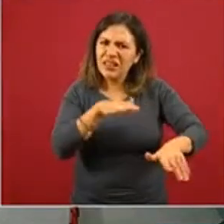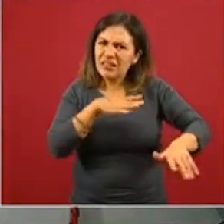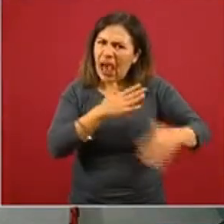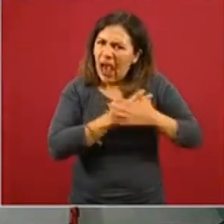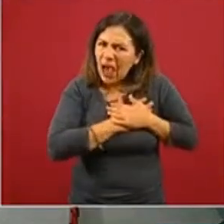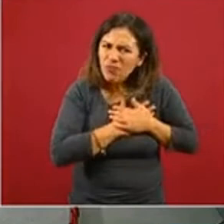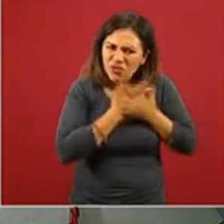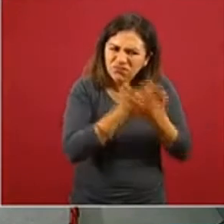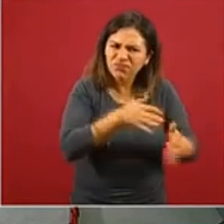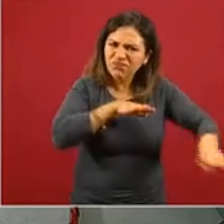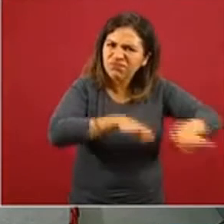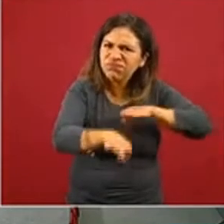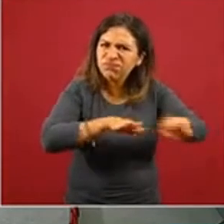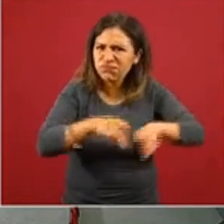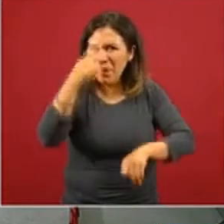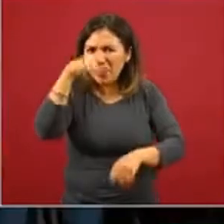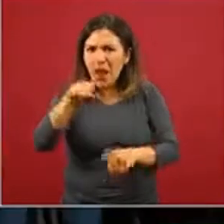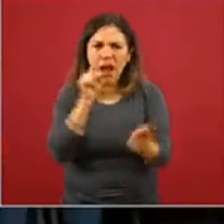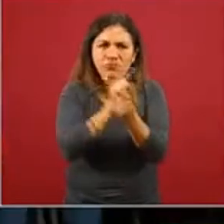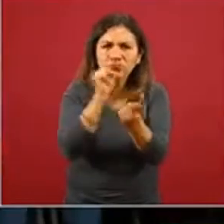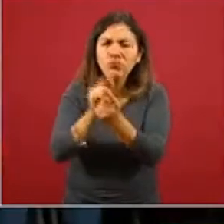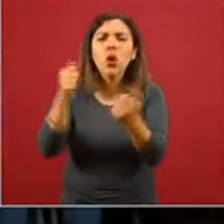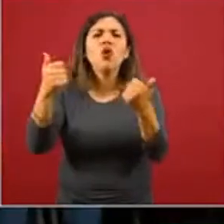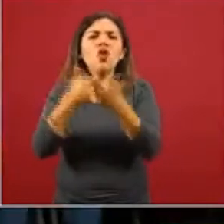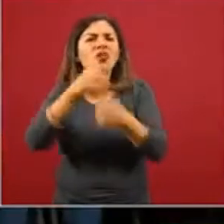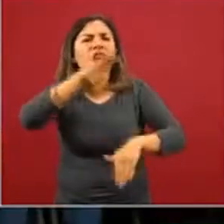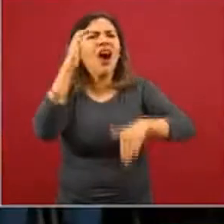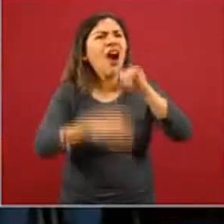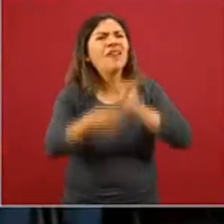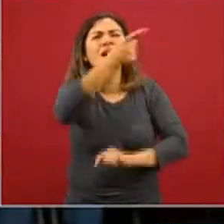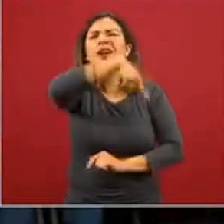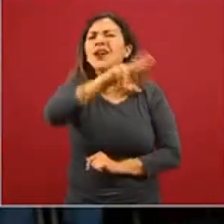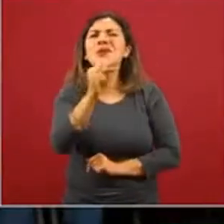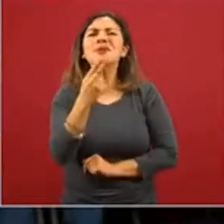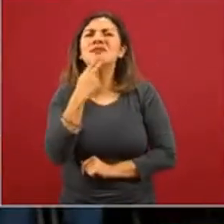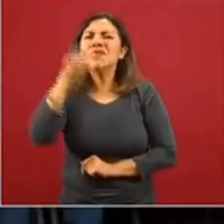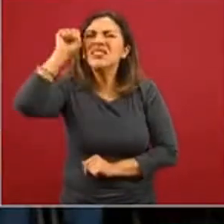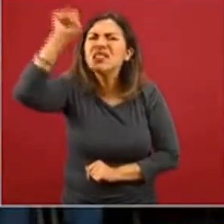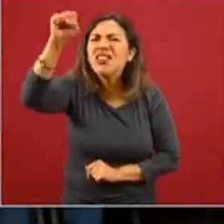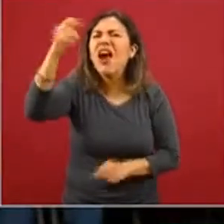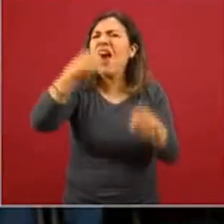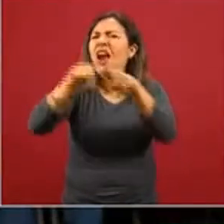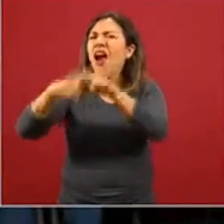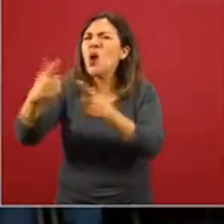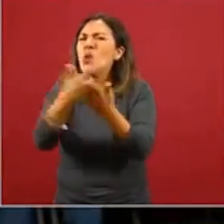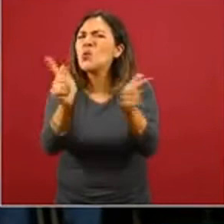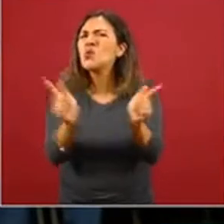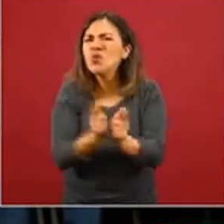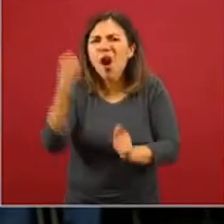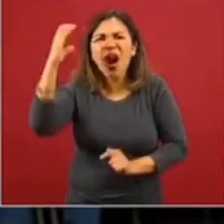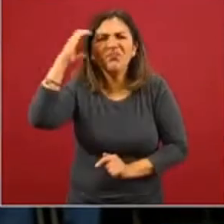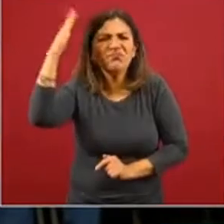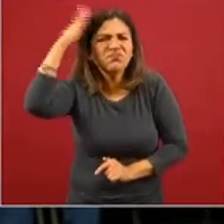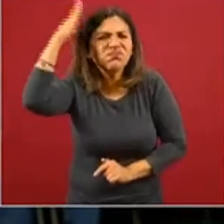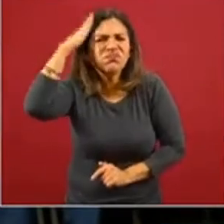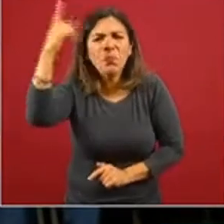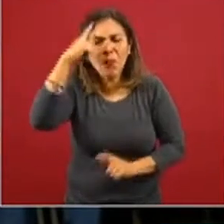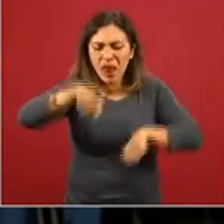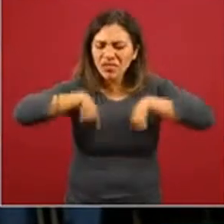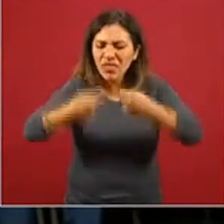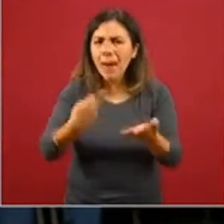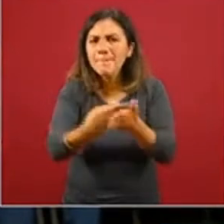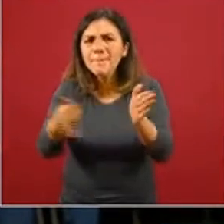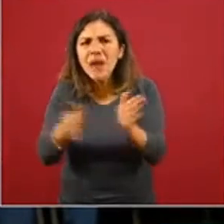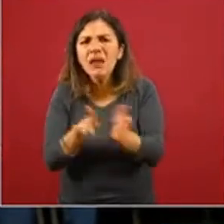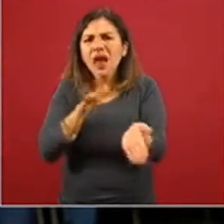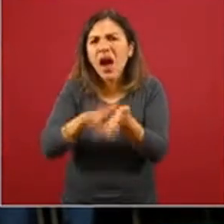estado ahí, a terminar con la intervención de sindicatos corruptos y grupos caciquiles en la concesión de plazas, beneficios